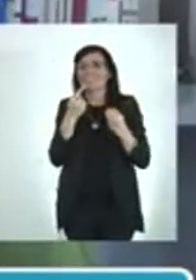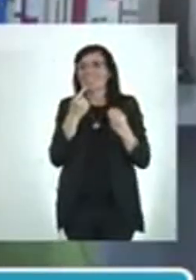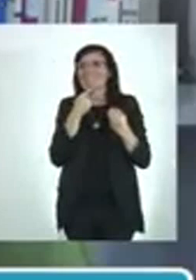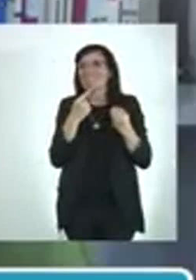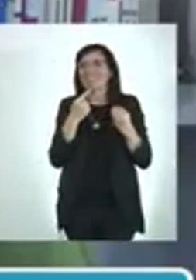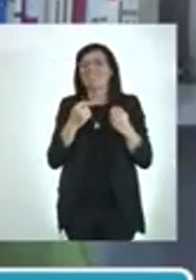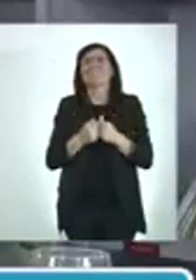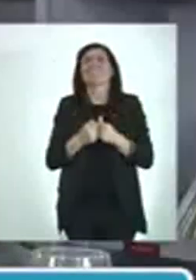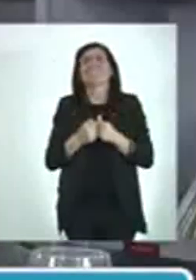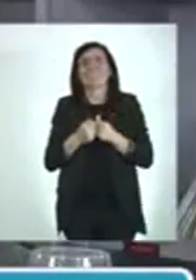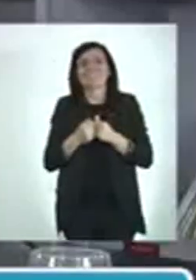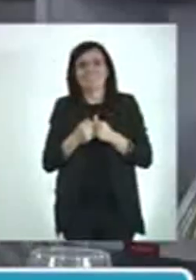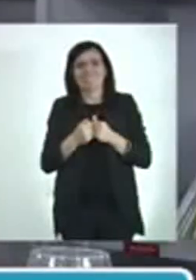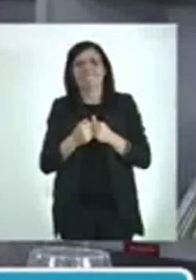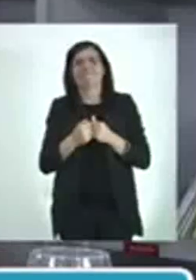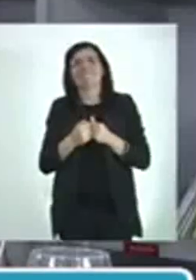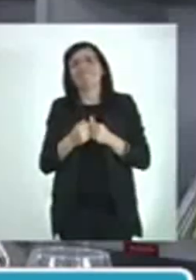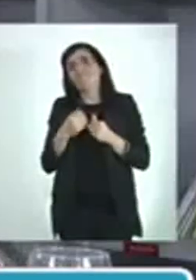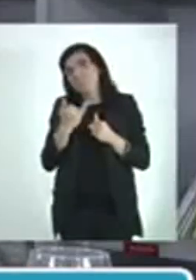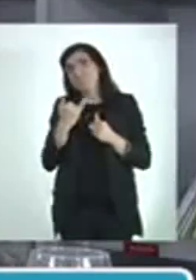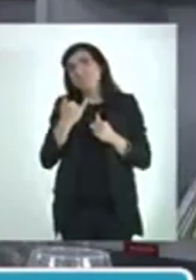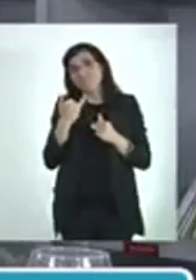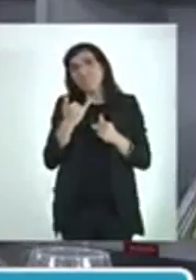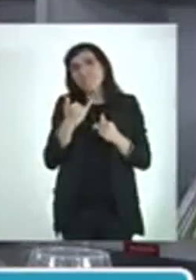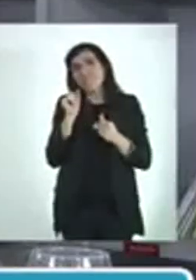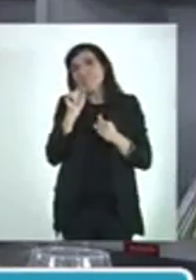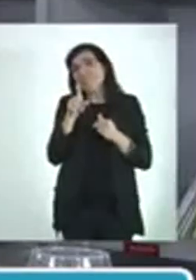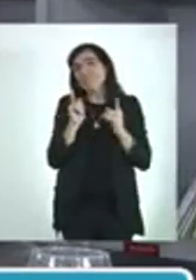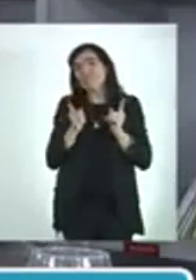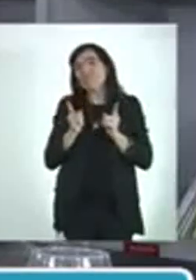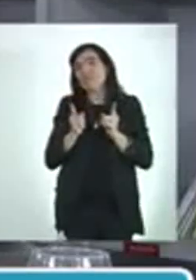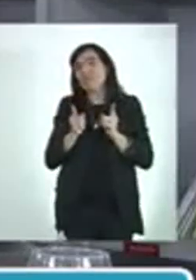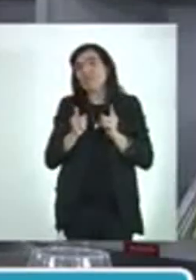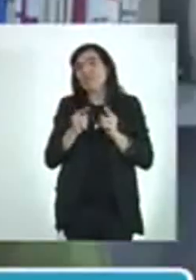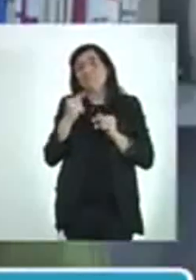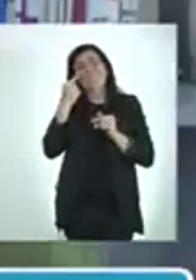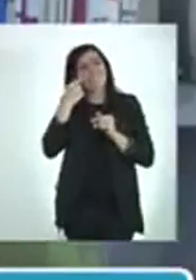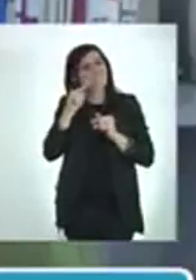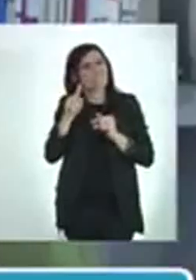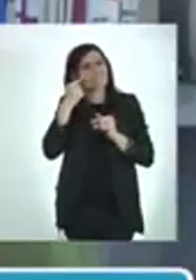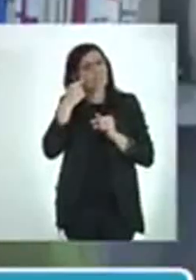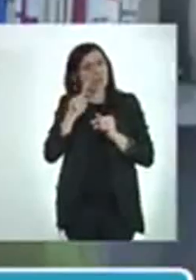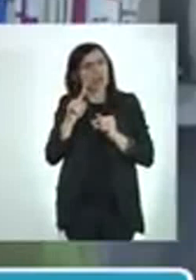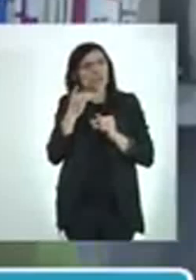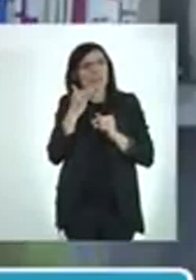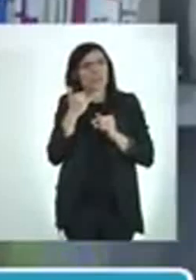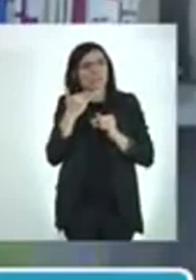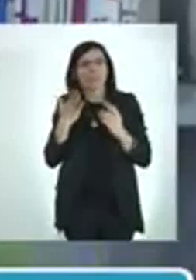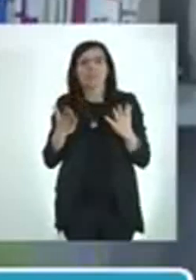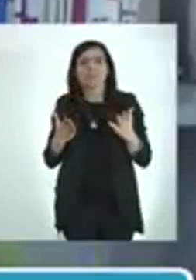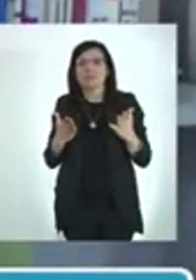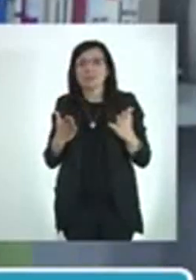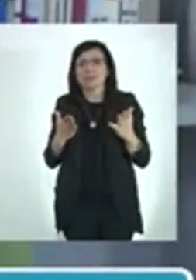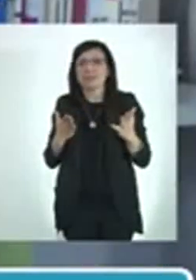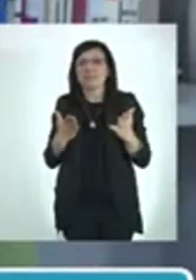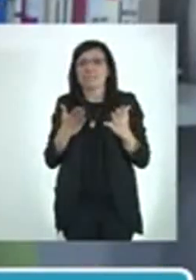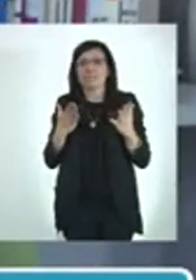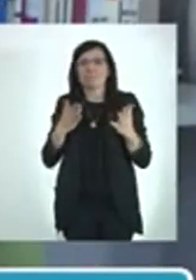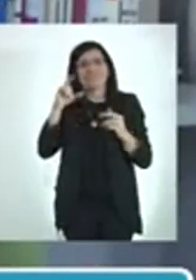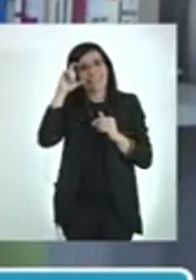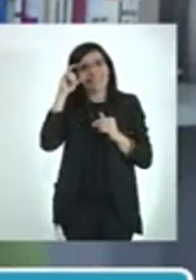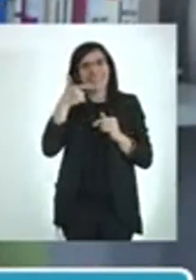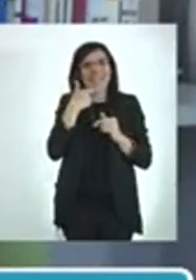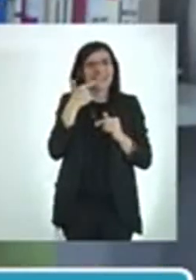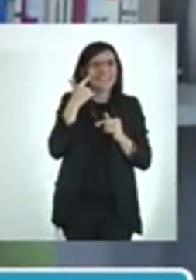ver Me imagino que muchos deben estar preguntándose ahora. Con un desconocimiento, primero con pegar el sentido de ESI